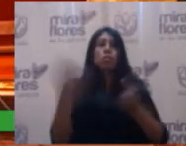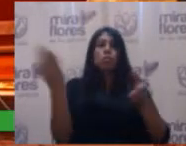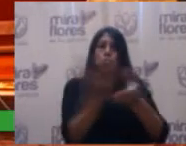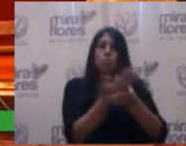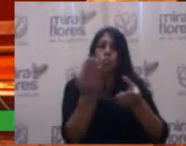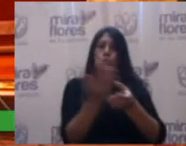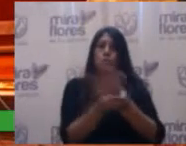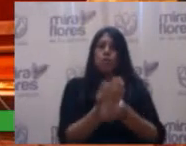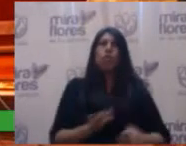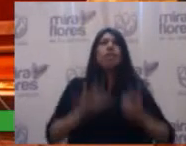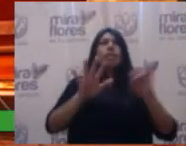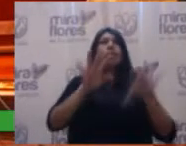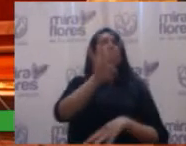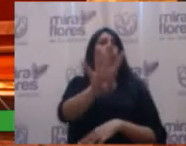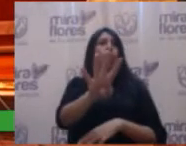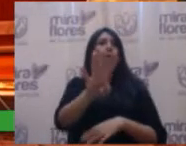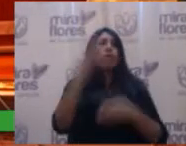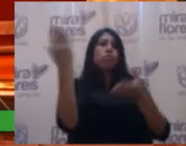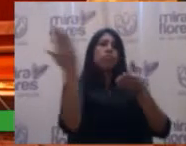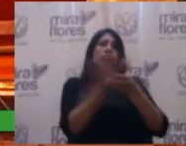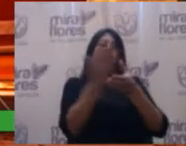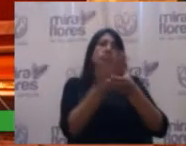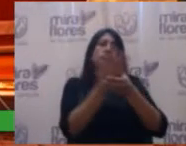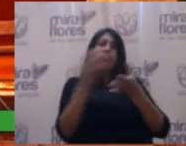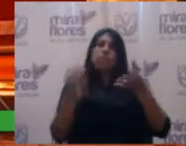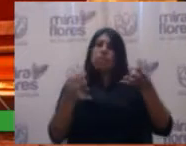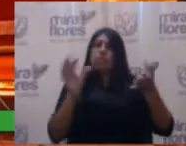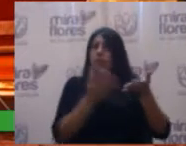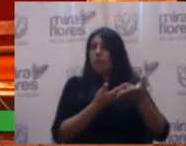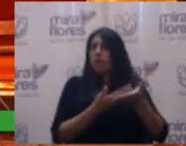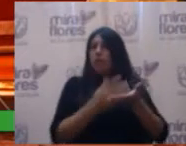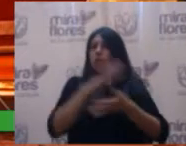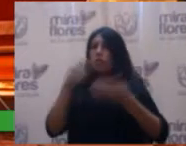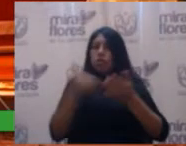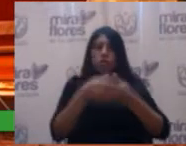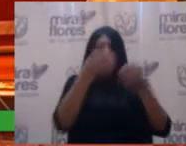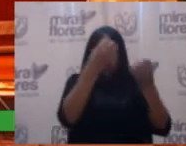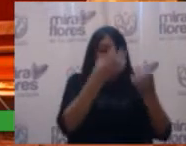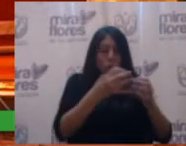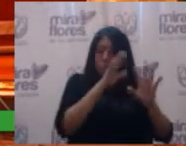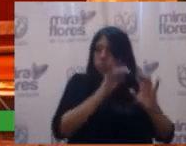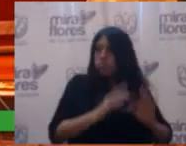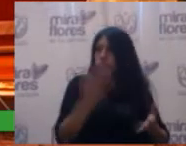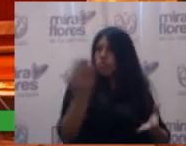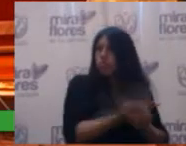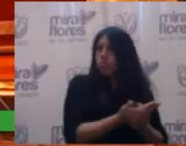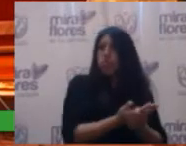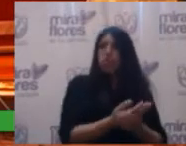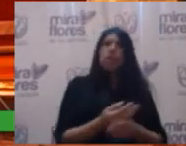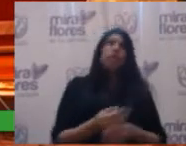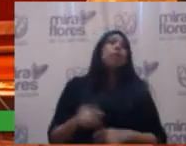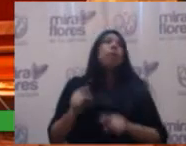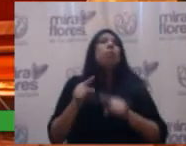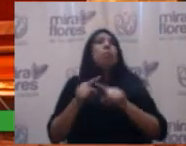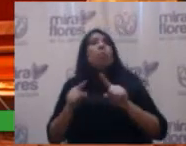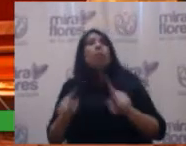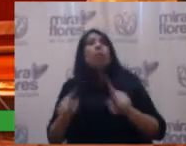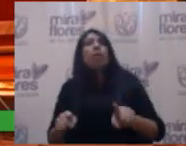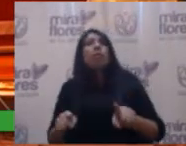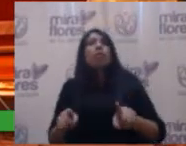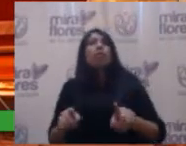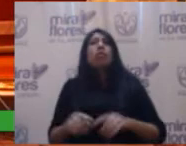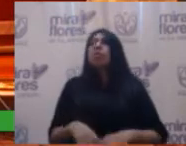páginas acá como parte de los informes y de la sustentación, pero sin perjuicio de eso,